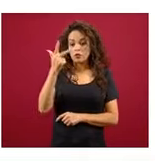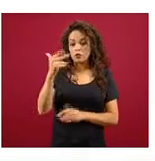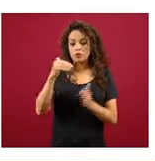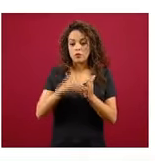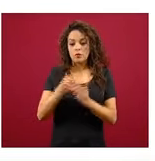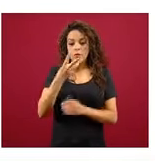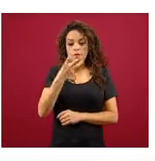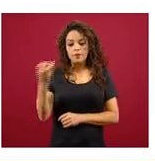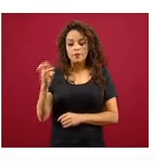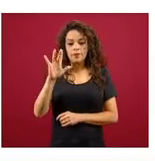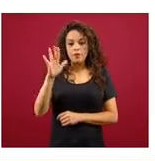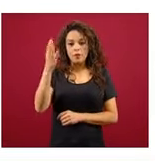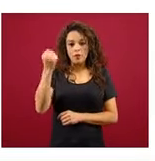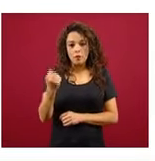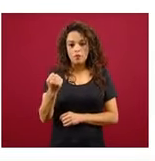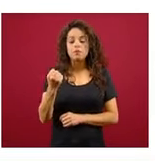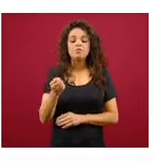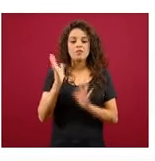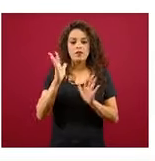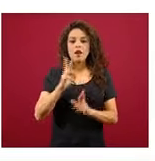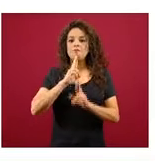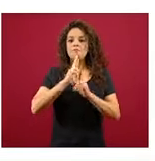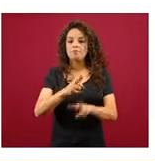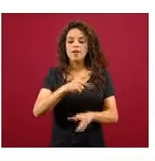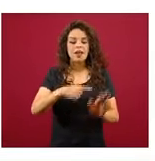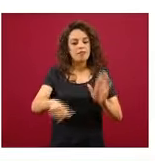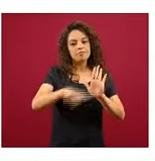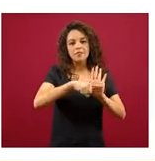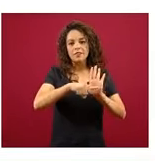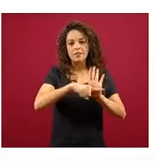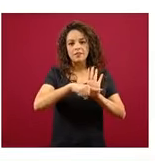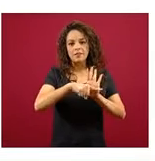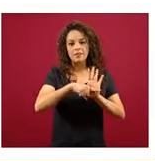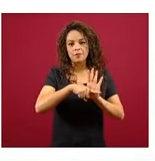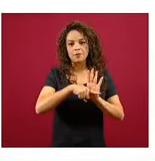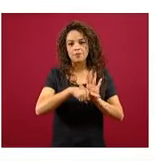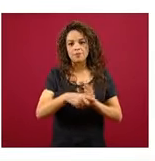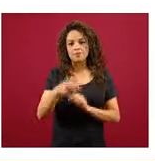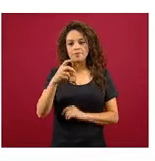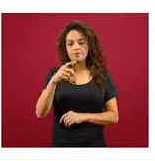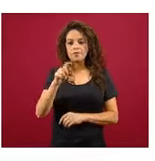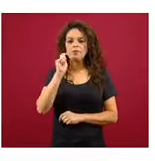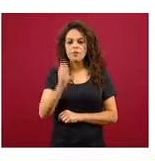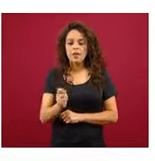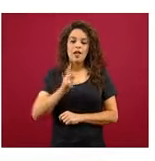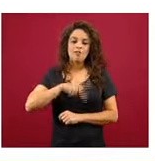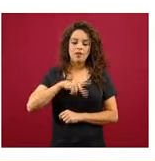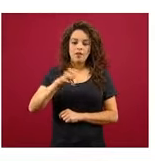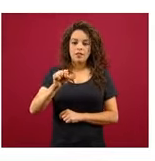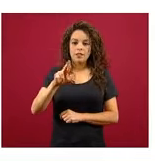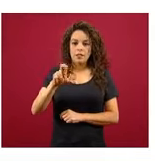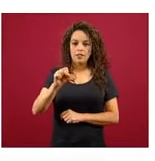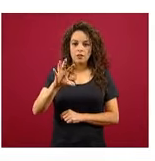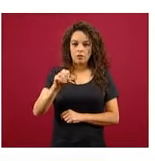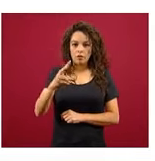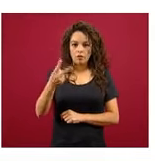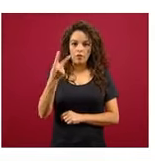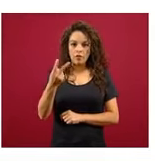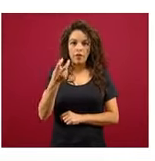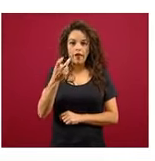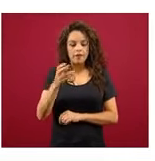568.359 ya dieron negativo a la prueba contra el virus SARS-CoV-2, por lo tanto se descartan como casos de